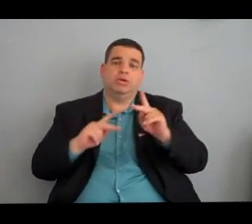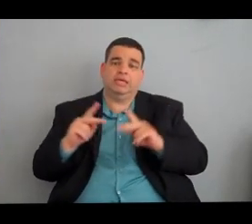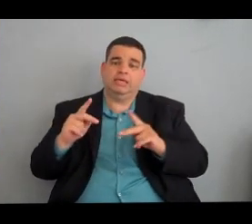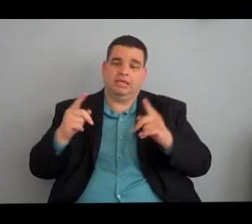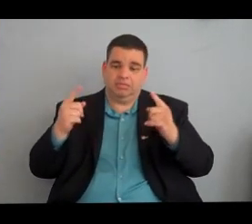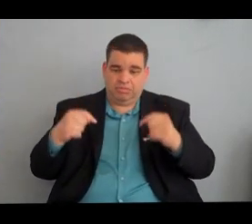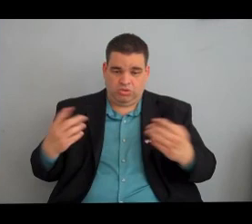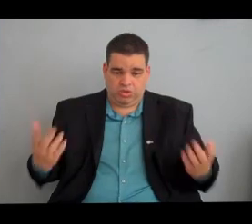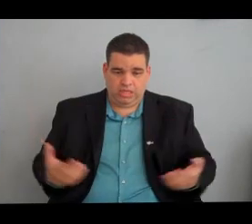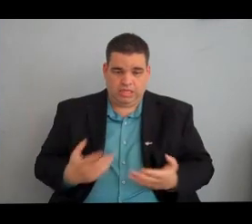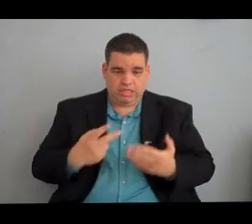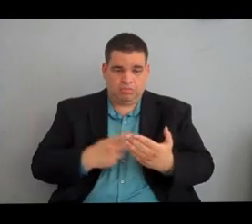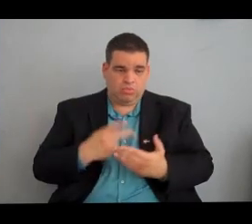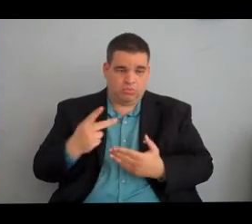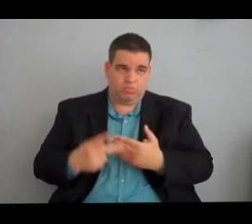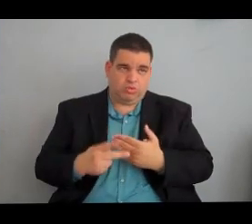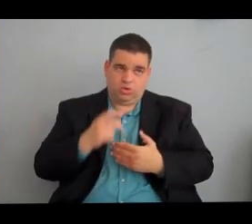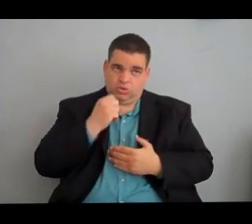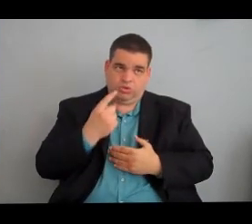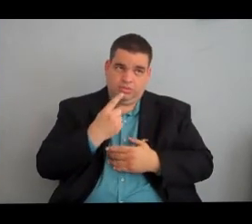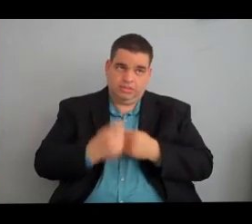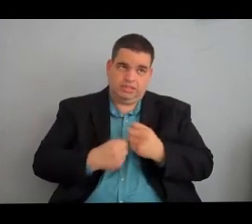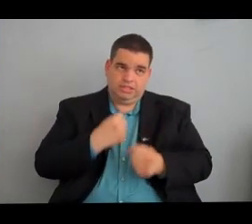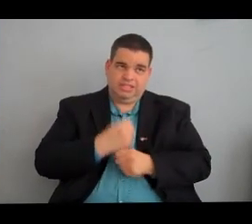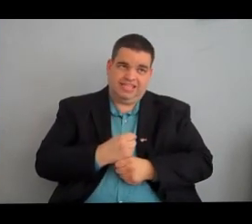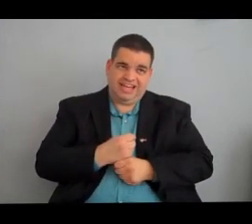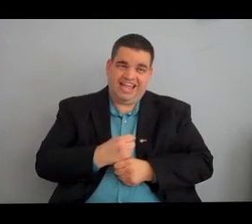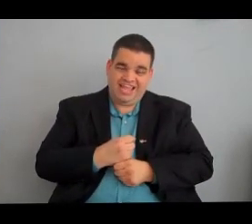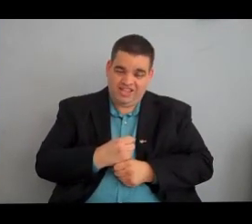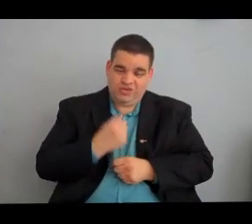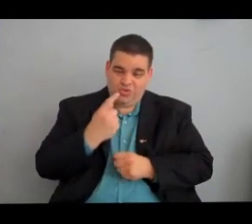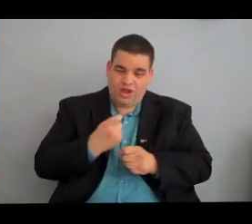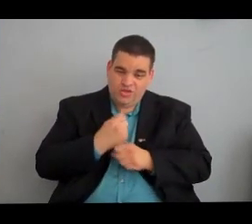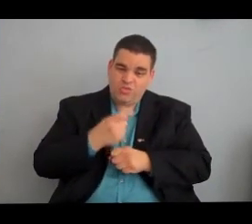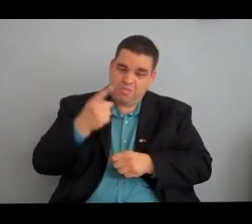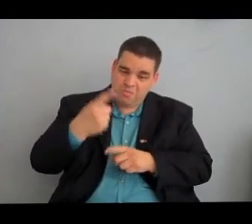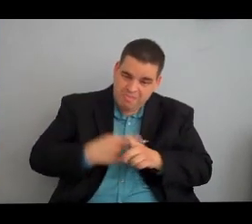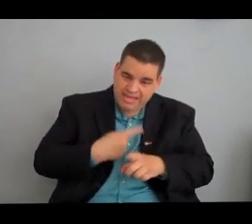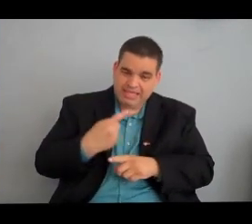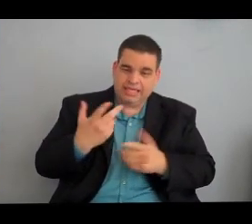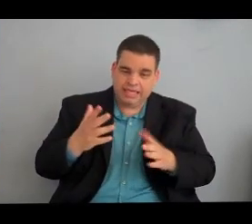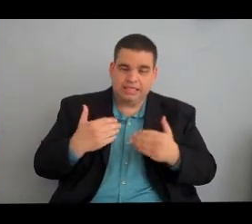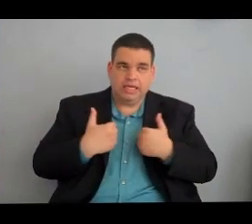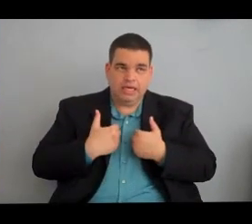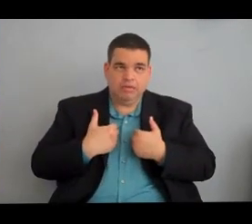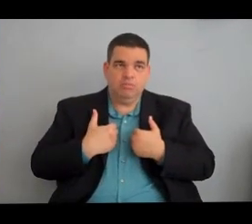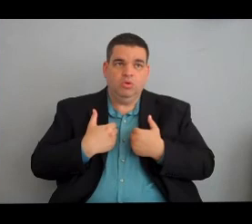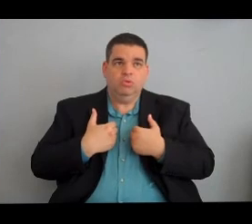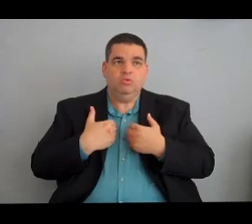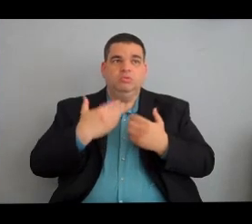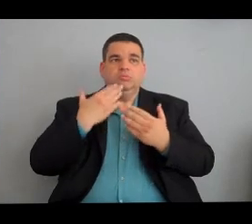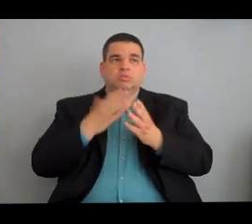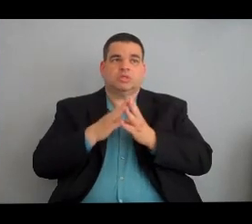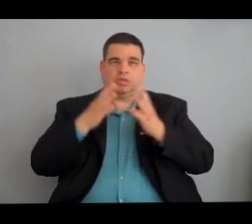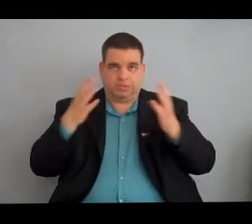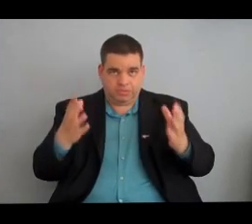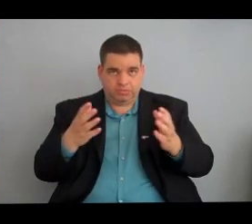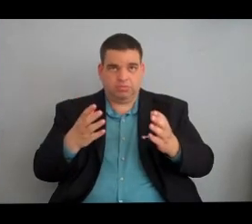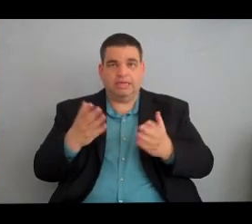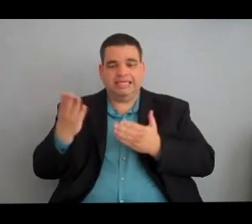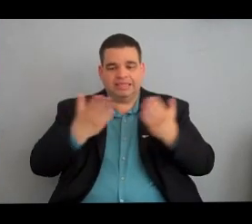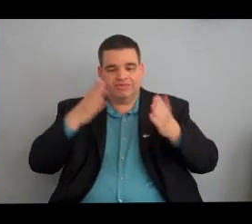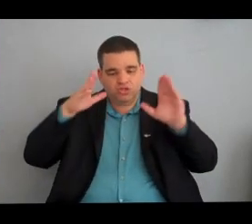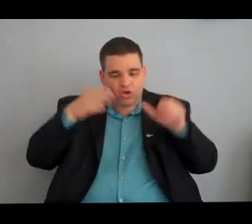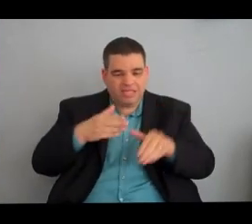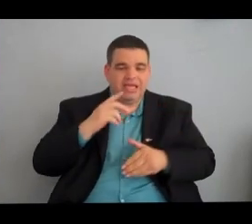este programa durante no tan solo el año, sino el año y mes que llevamos. Gracias muchísimas a Servicios